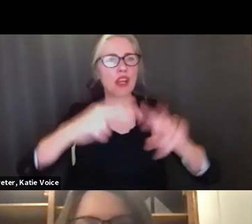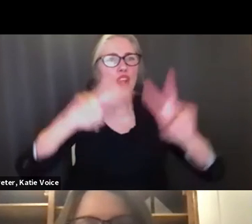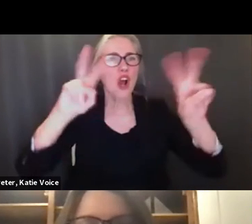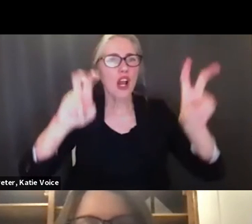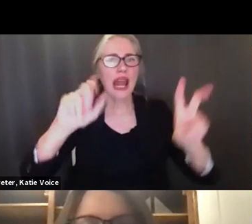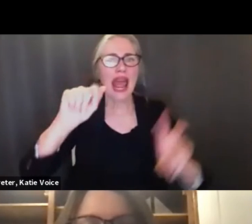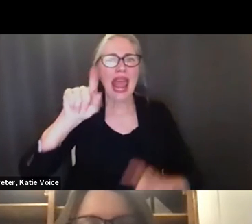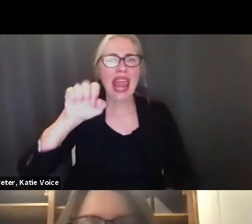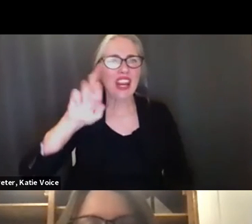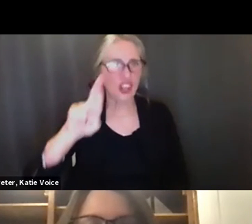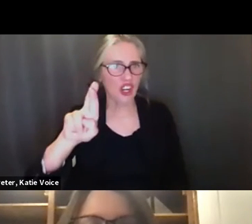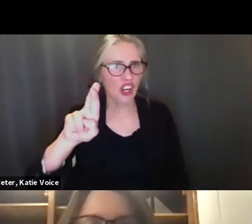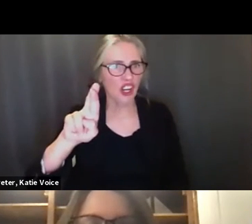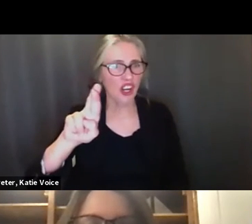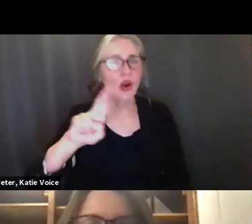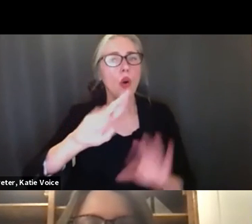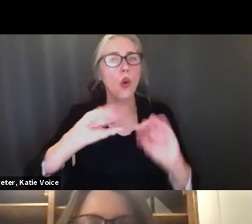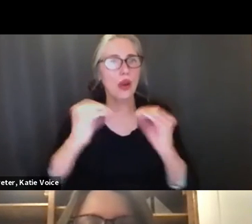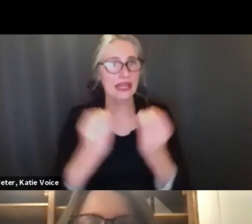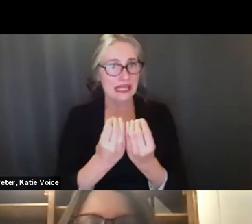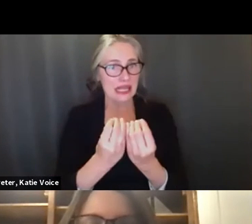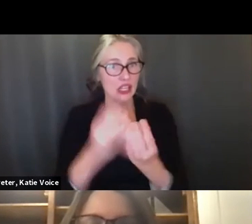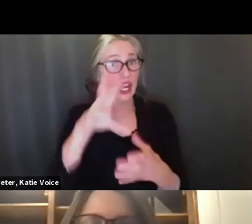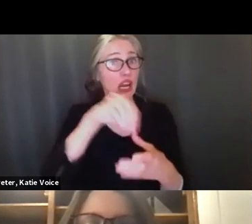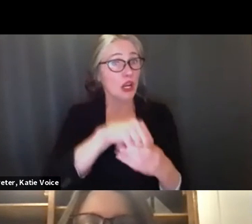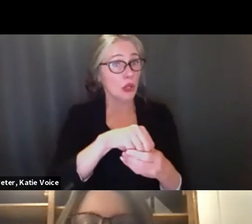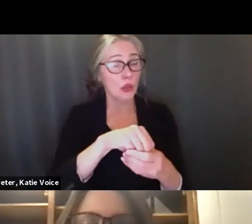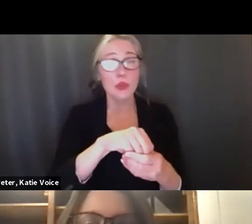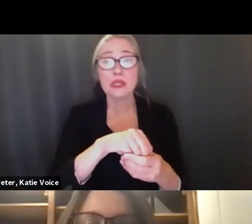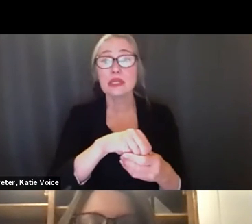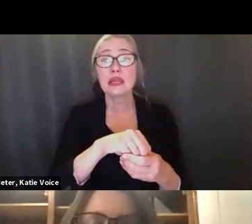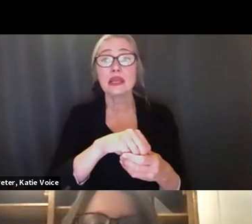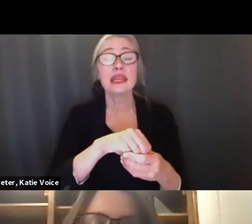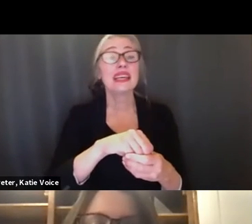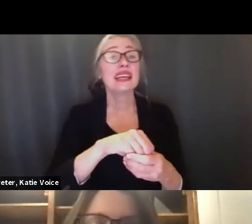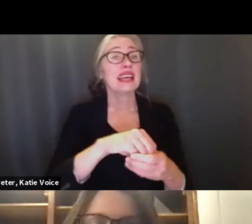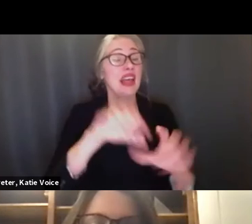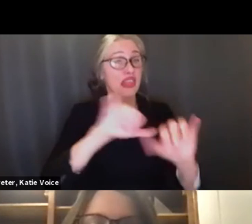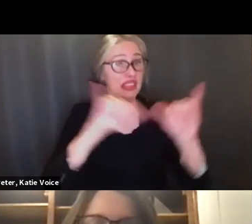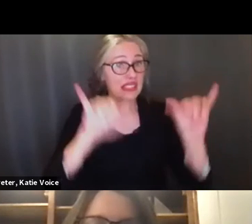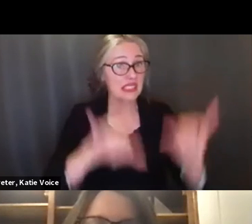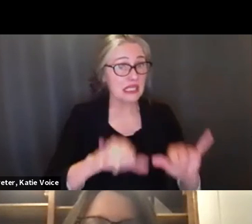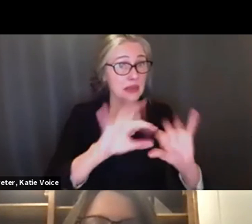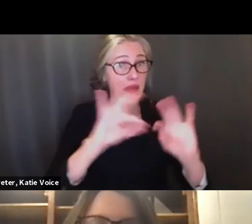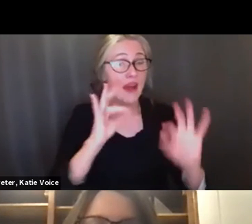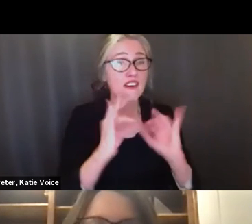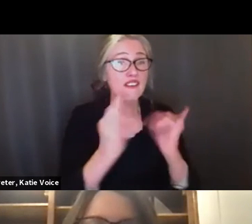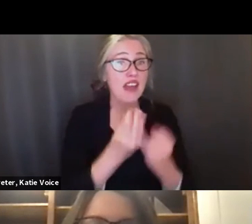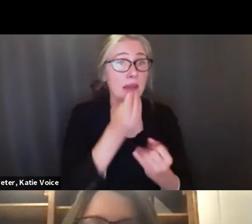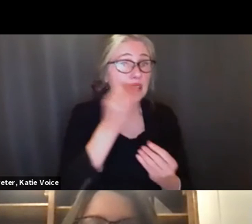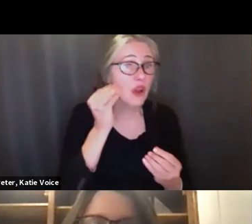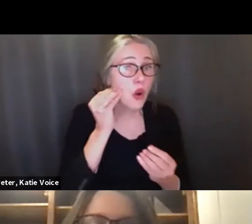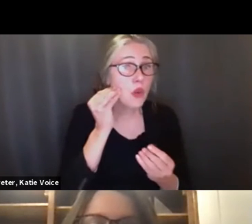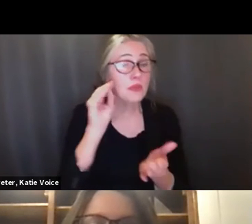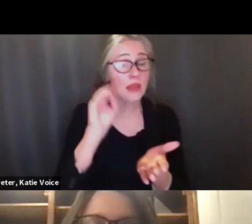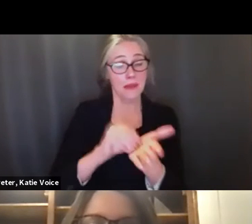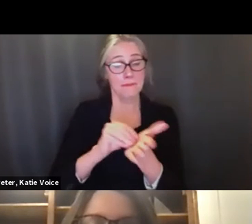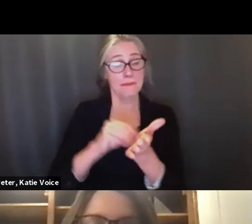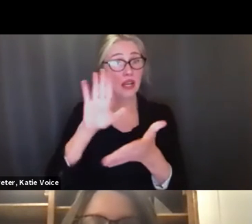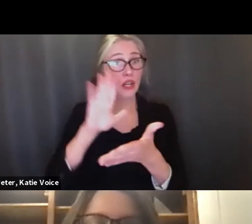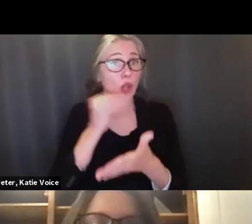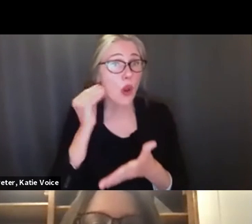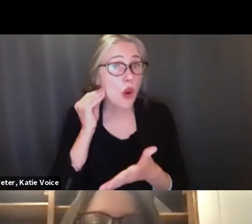y las familias y trabajamos con organizaciones anclas. Trabajamos con